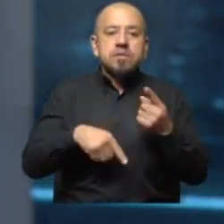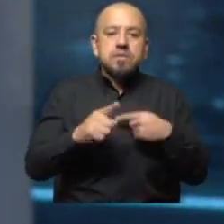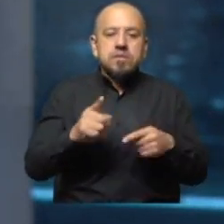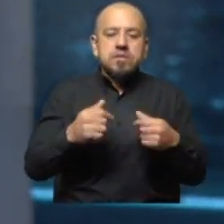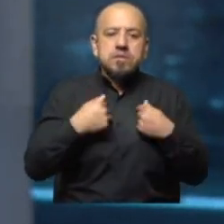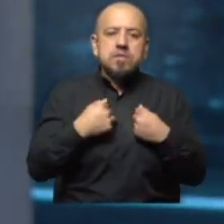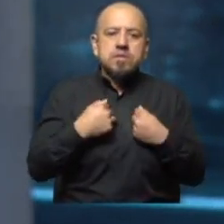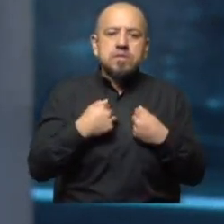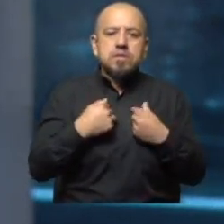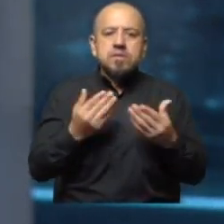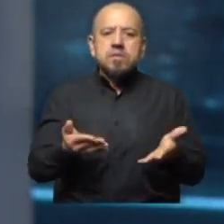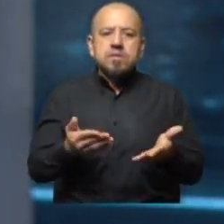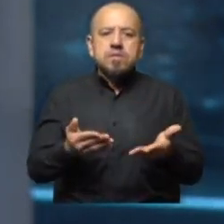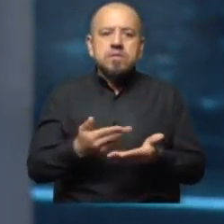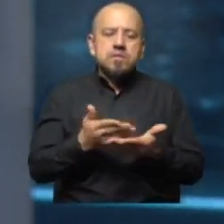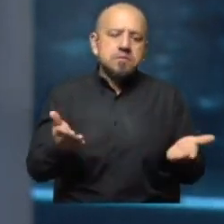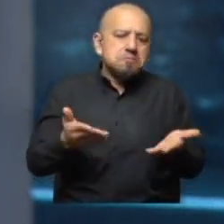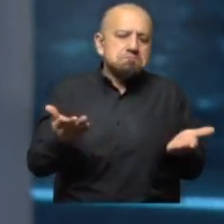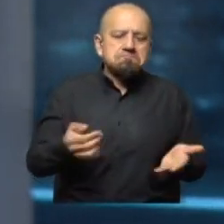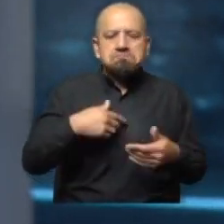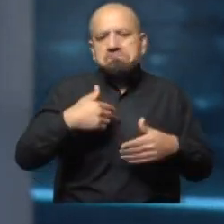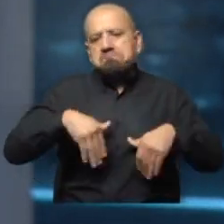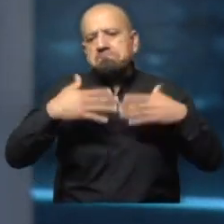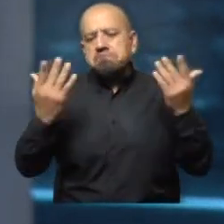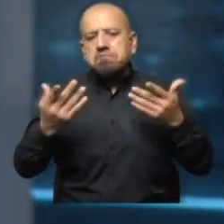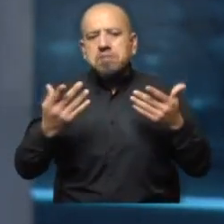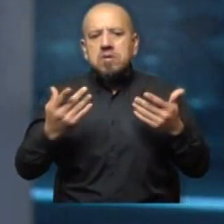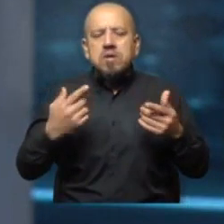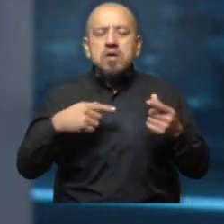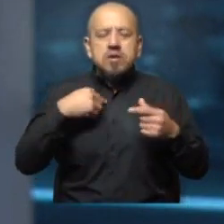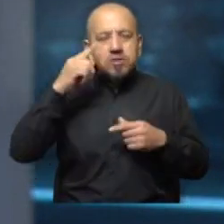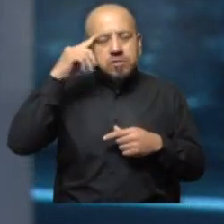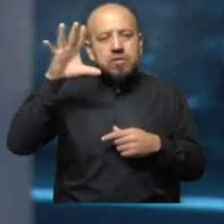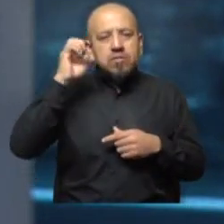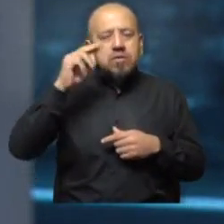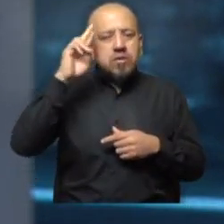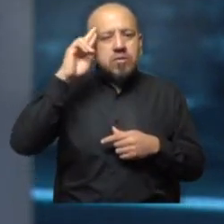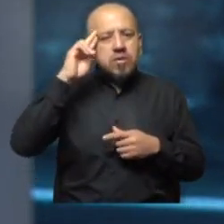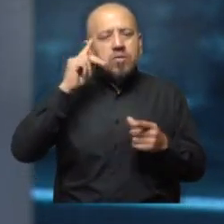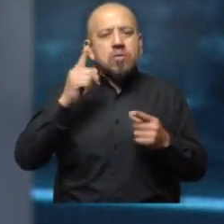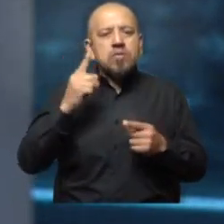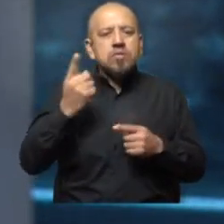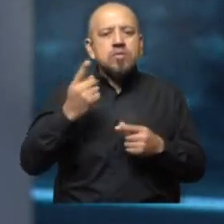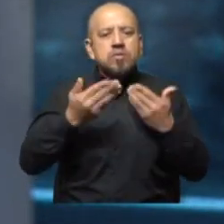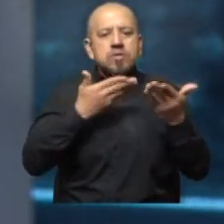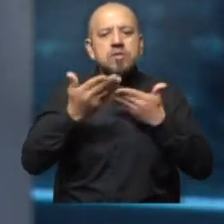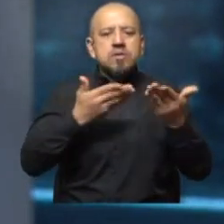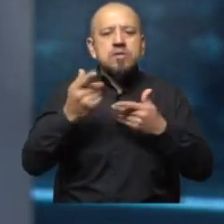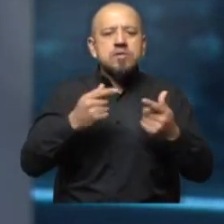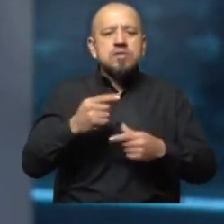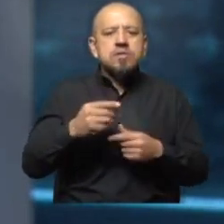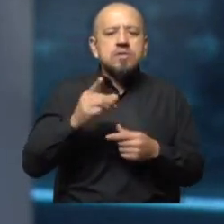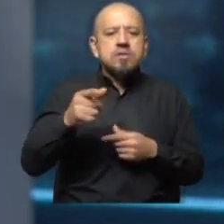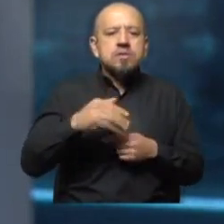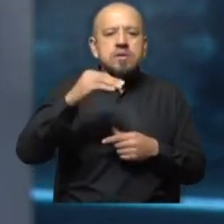disfrutaba como muy descarada también cuando cantaba y tengo un recuerdo re lindo que yo cantaba un tema de casi ayer que se